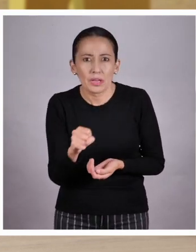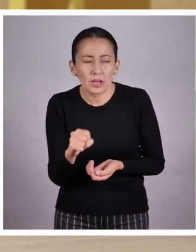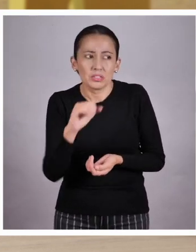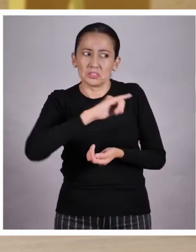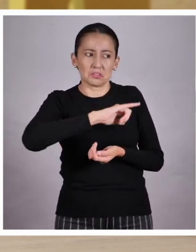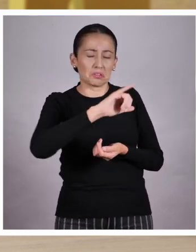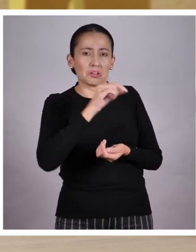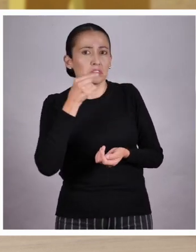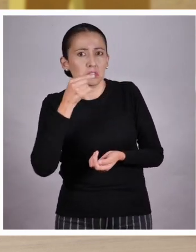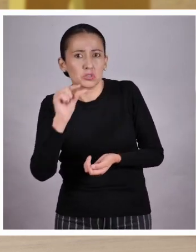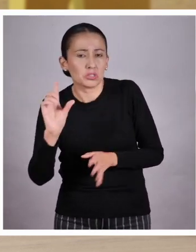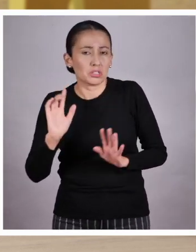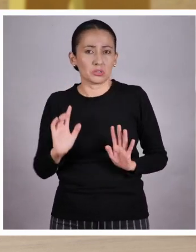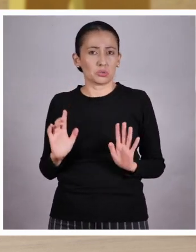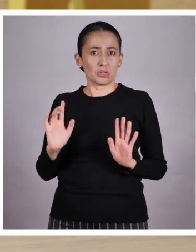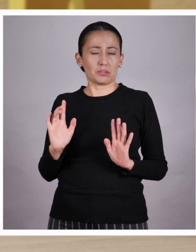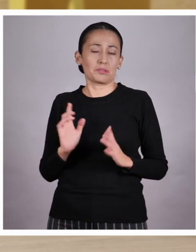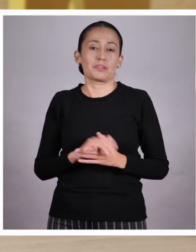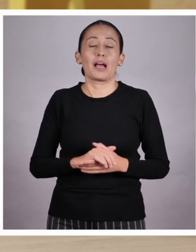quichuismos.